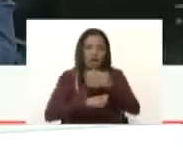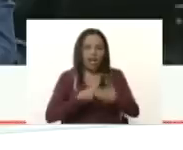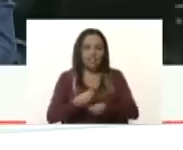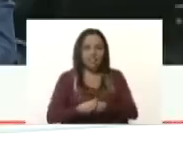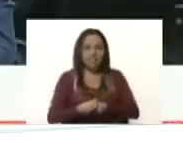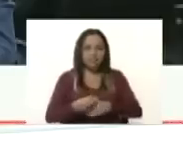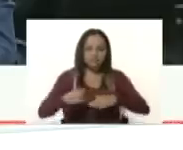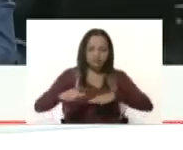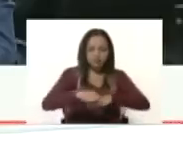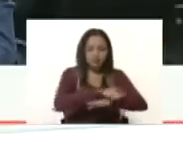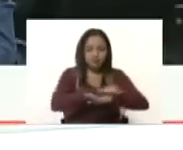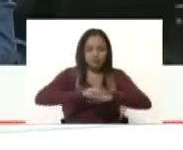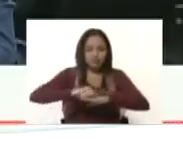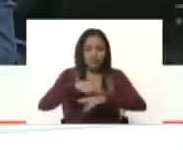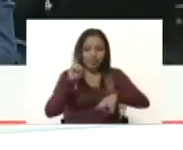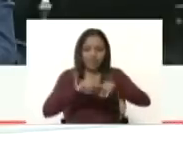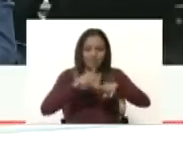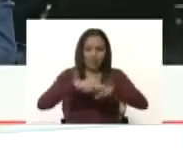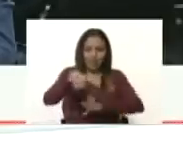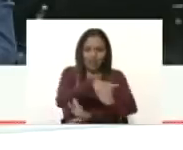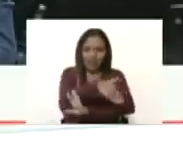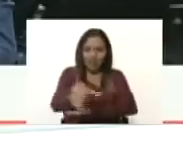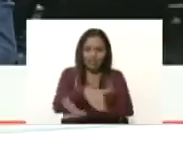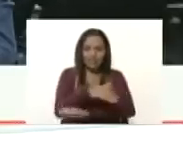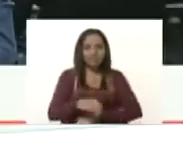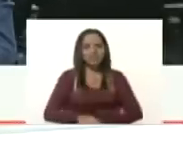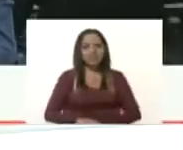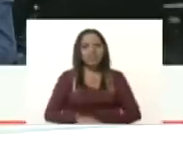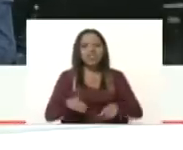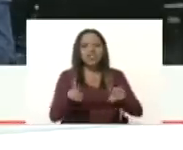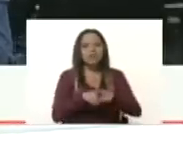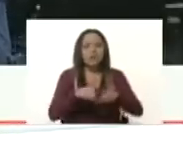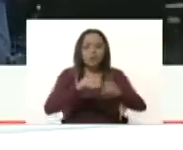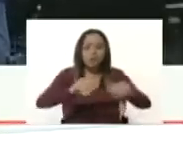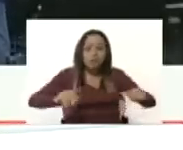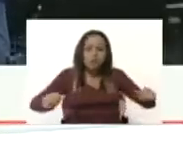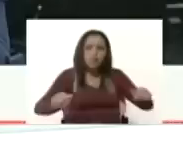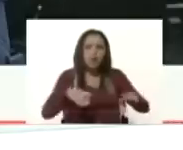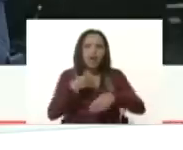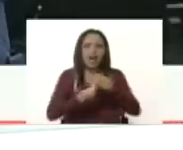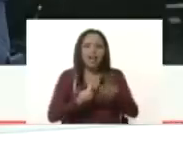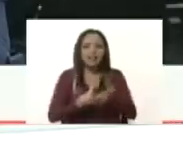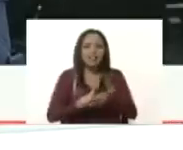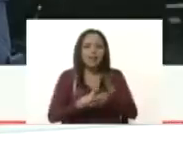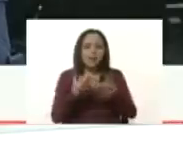asfalto, así como también el polvillo para la fabricación de pego y